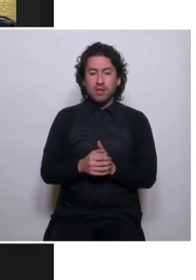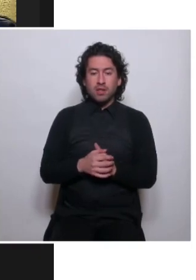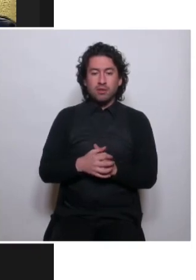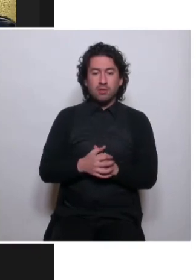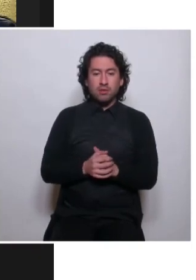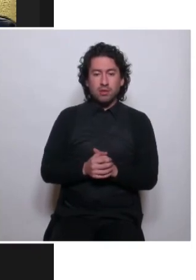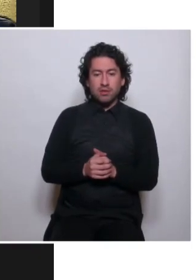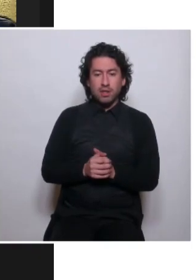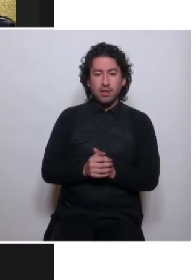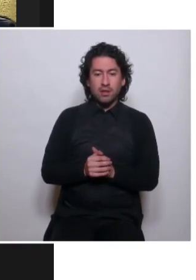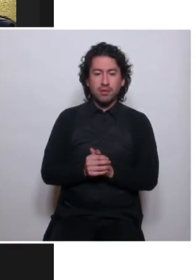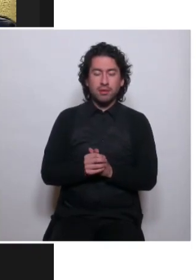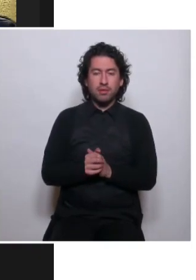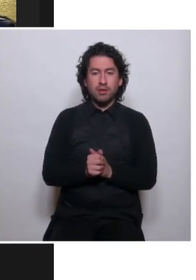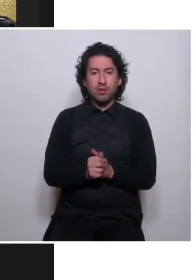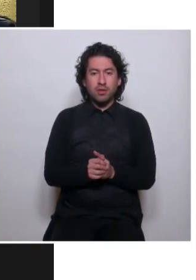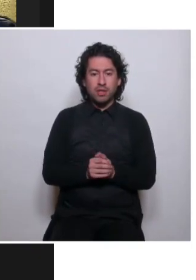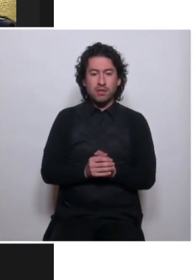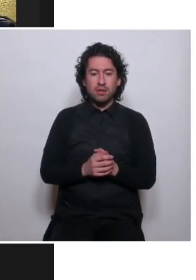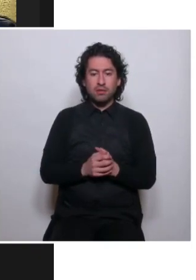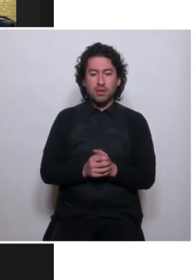Terminada la votación.